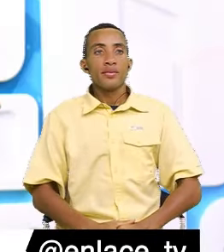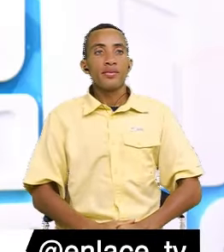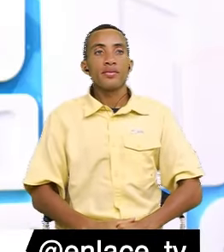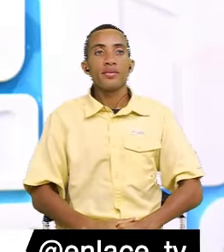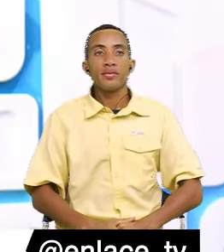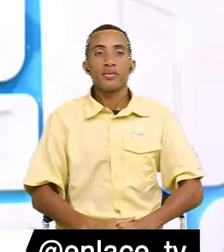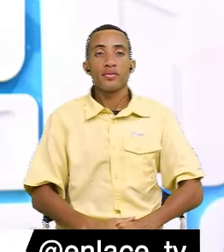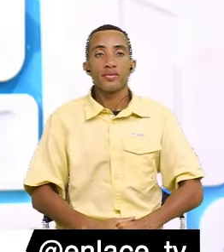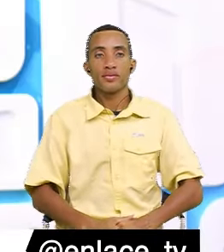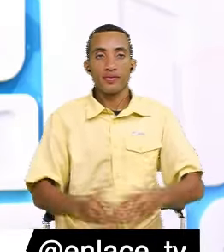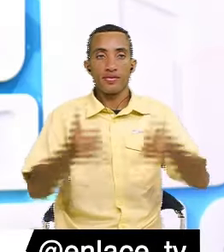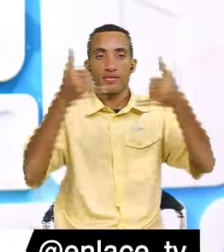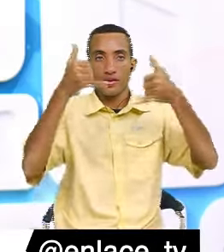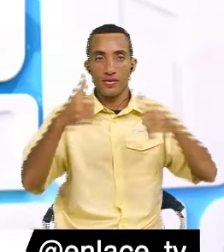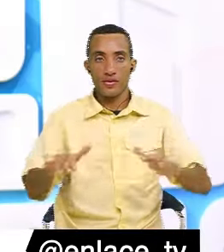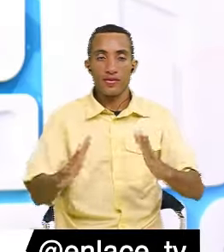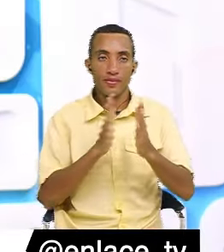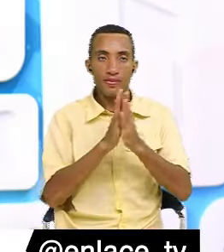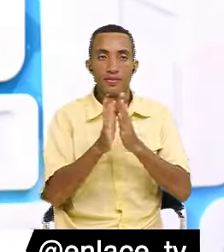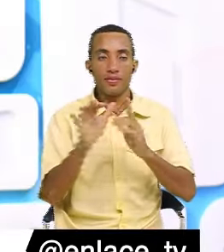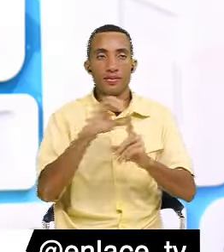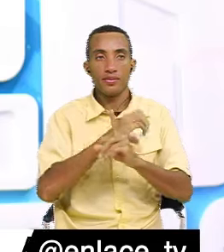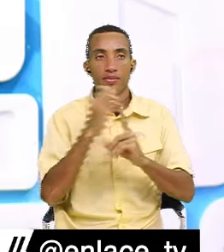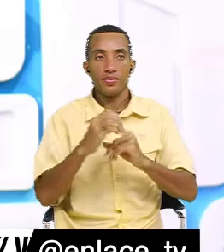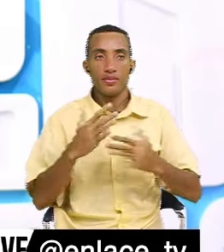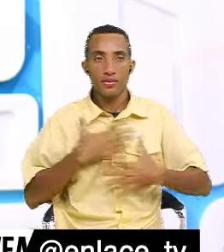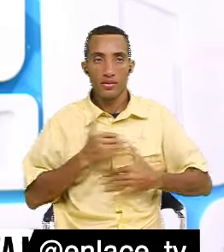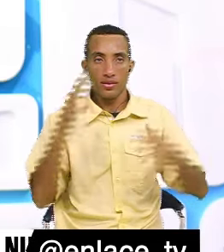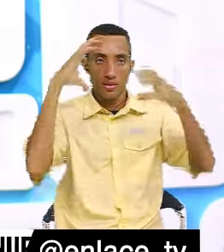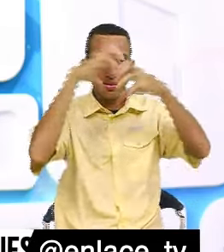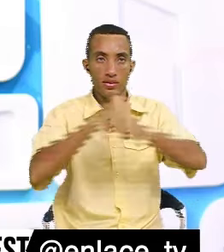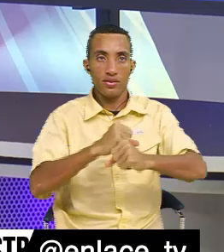Es todo por el momento en las noticias culturales. Feliz noche para todos.